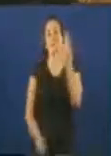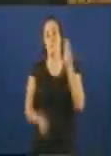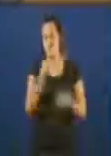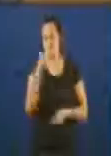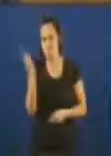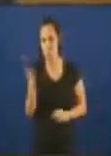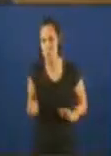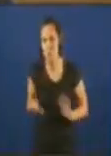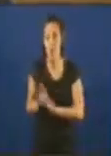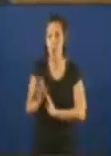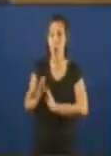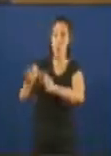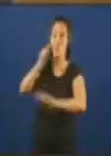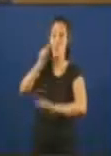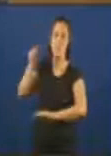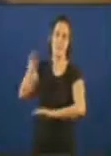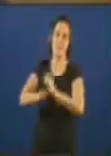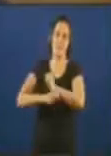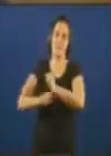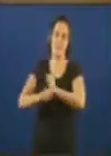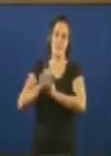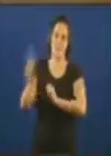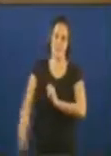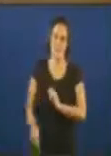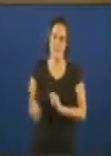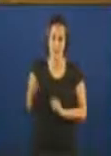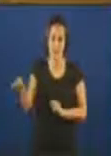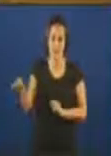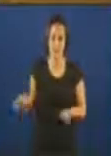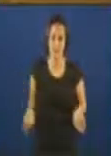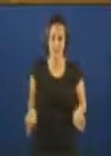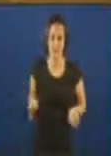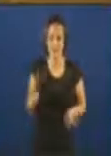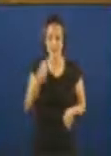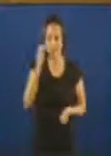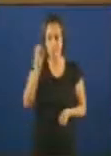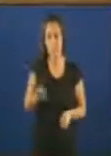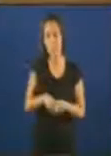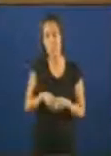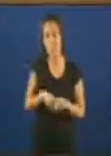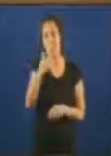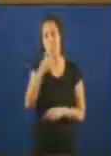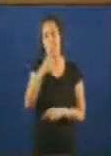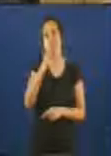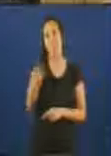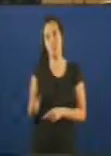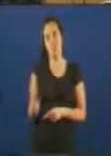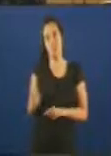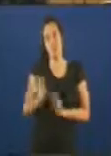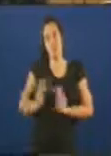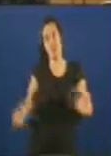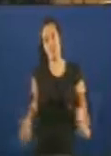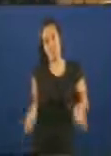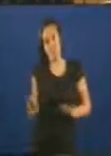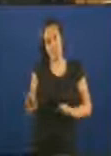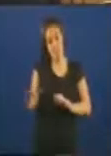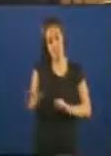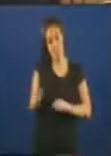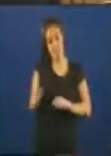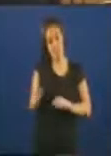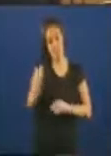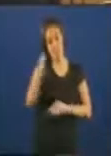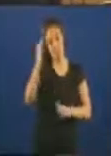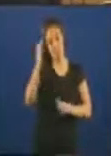é a súa grande visión estratégica. É vostede un curioso neoliberal, señor Feijóo. Vostede oponse